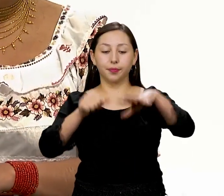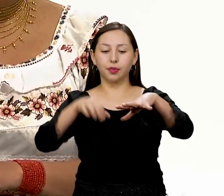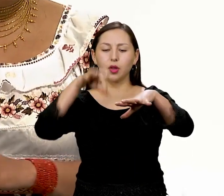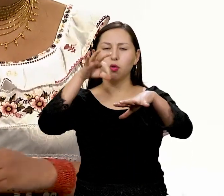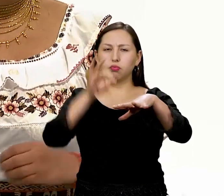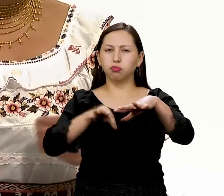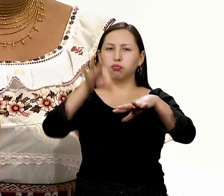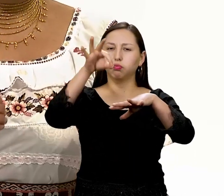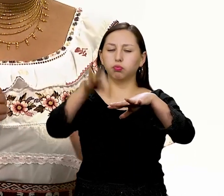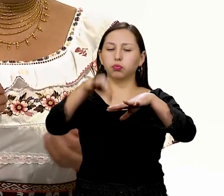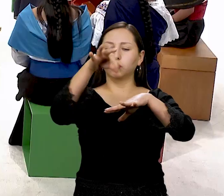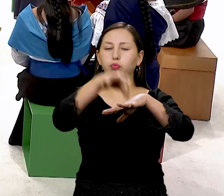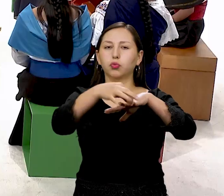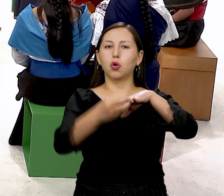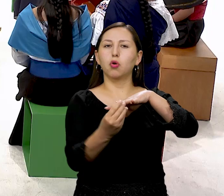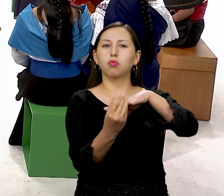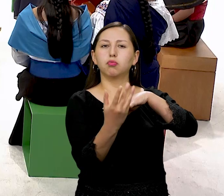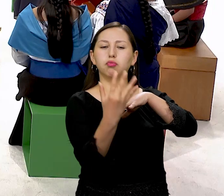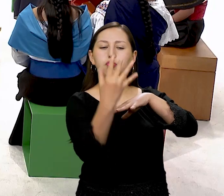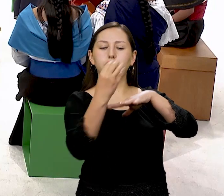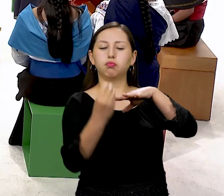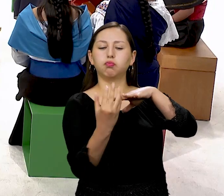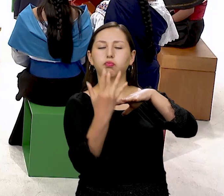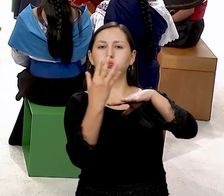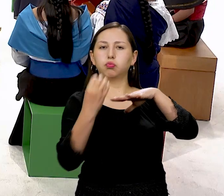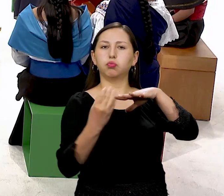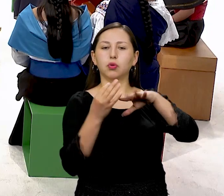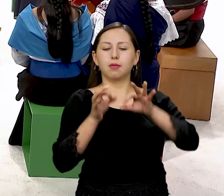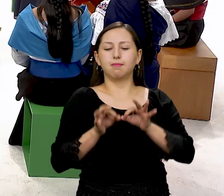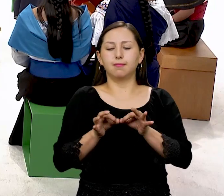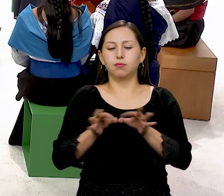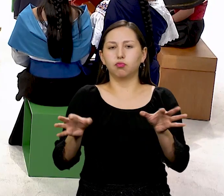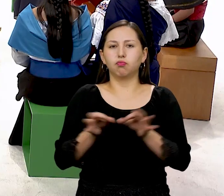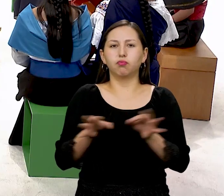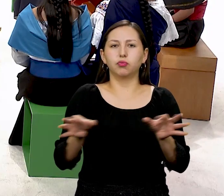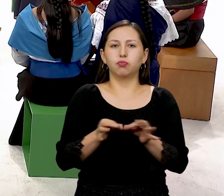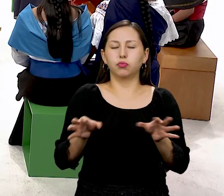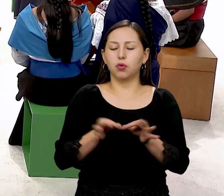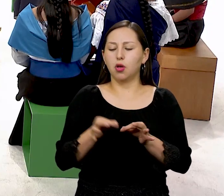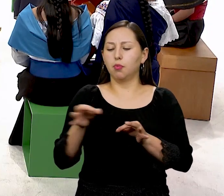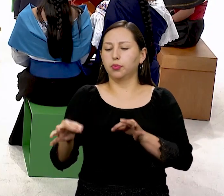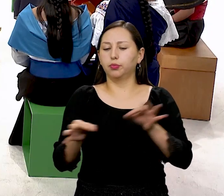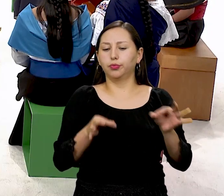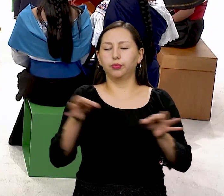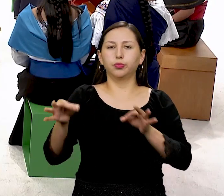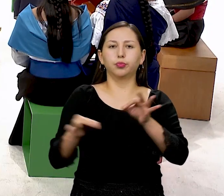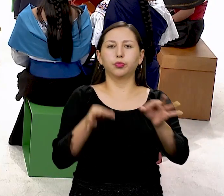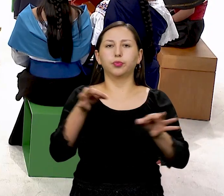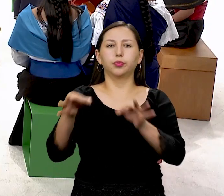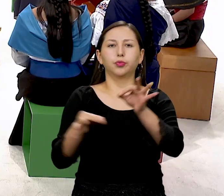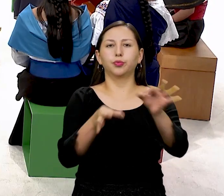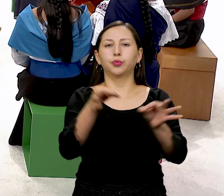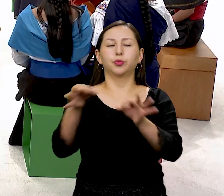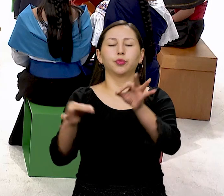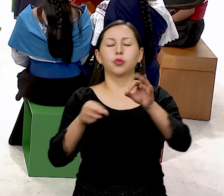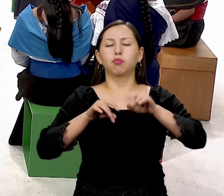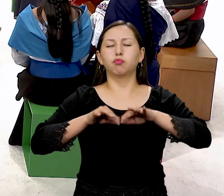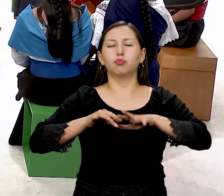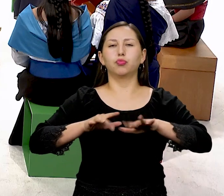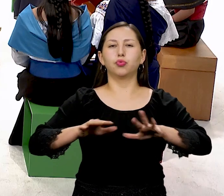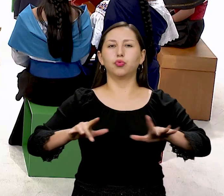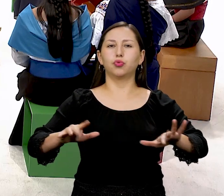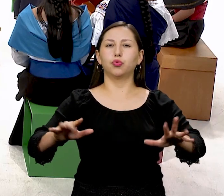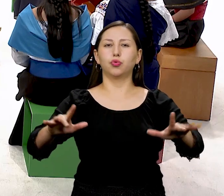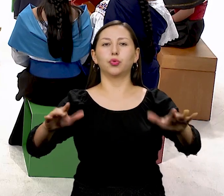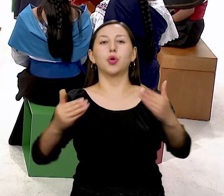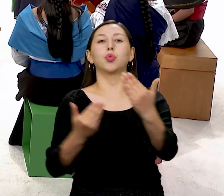cultivo permite incrementar la división celular, y al incrementar la división celular también ayuda a